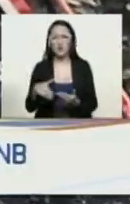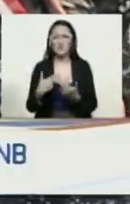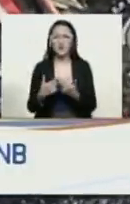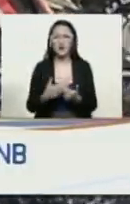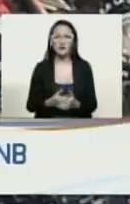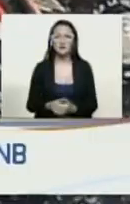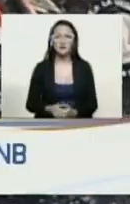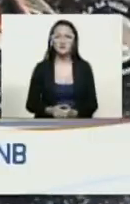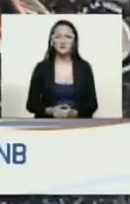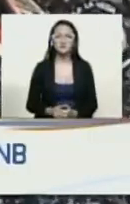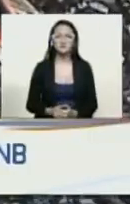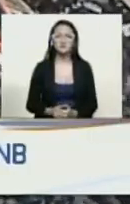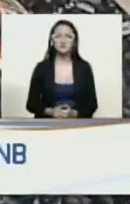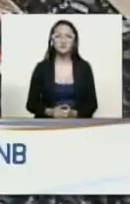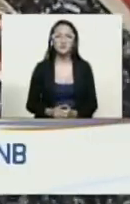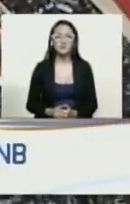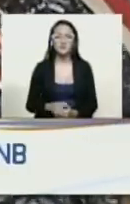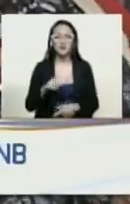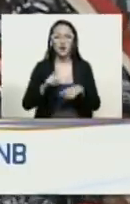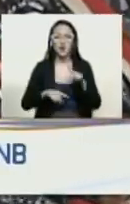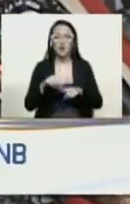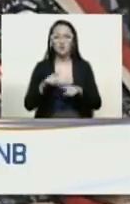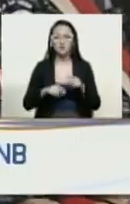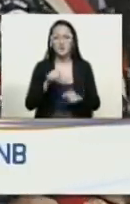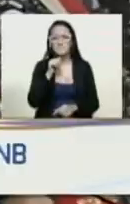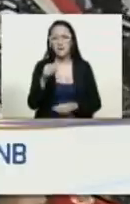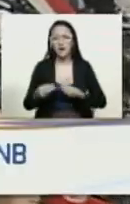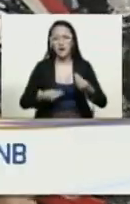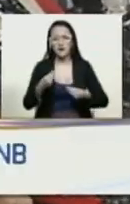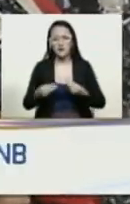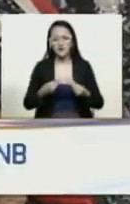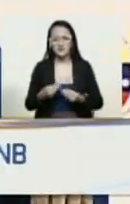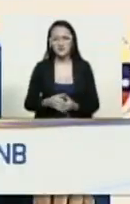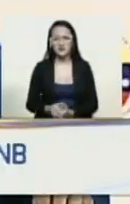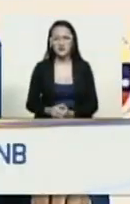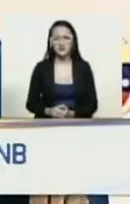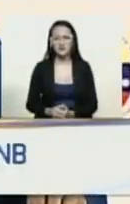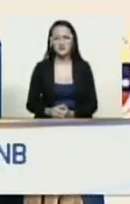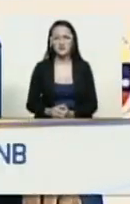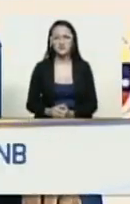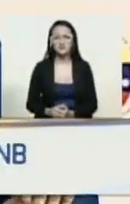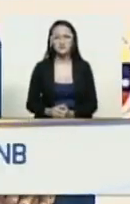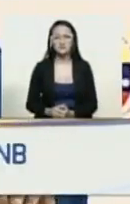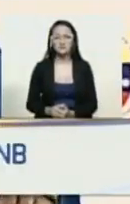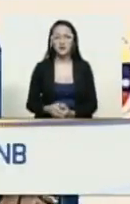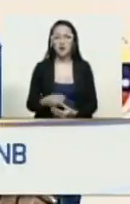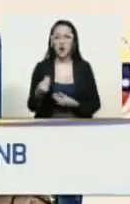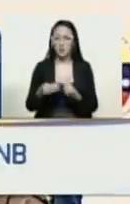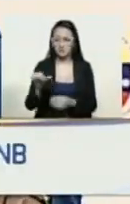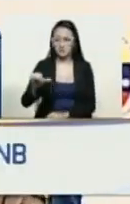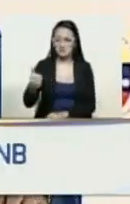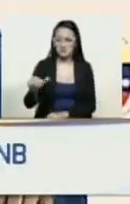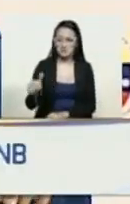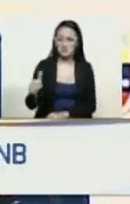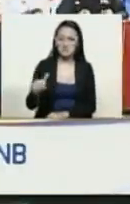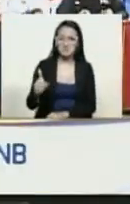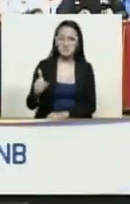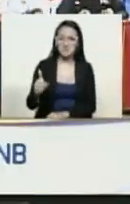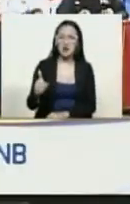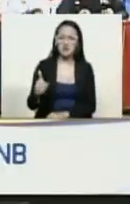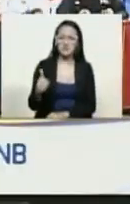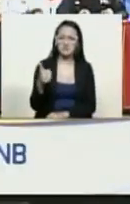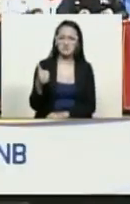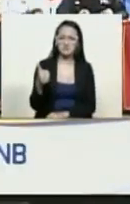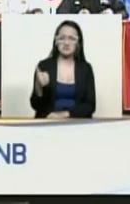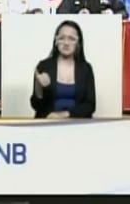una lucha permanente contra lo mal hecho, contra aquellos que te dicen, ¿cómo está todo? Todo está bien,